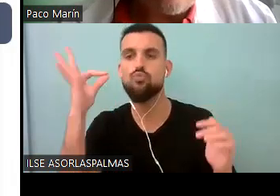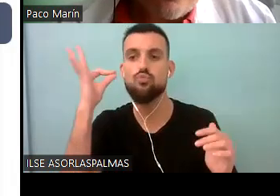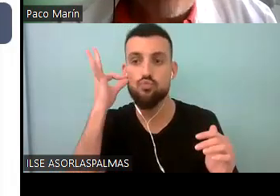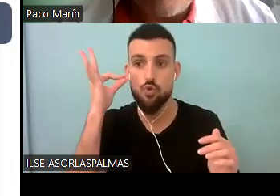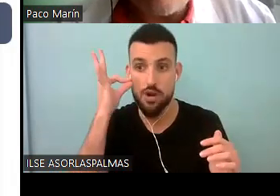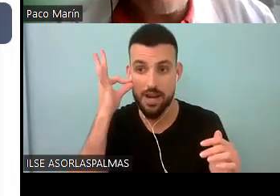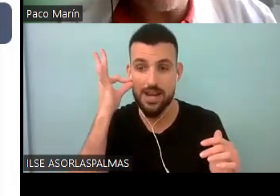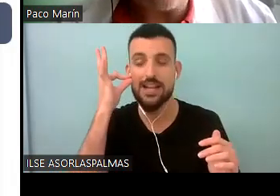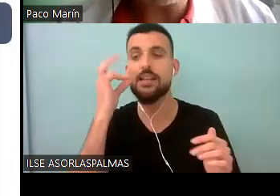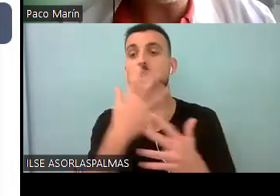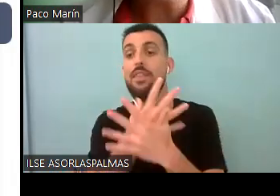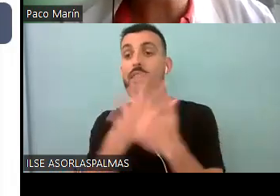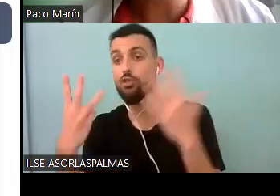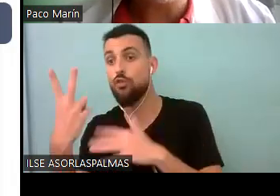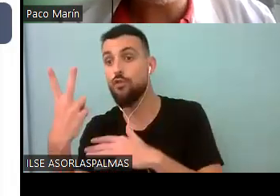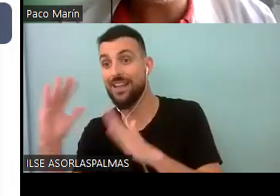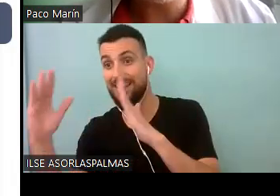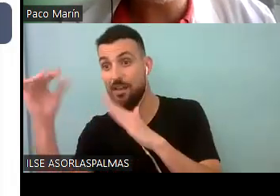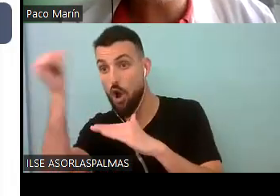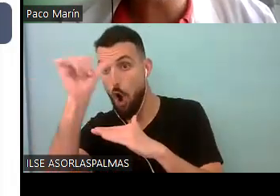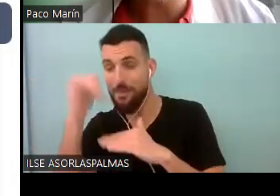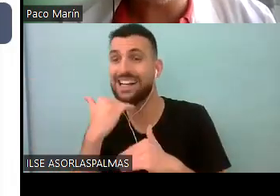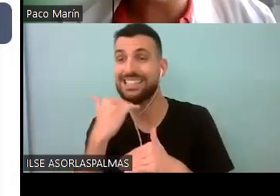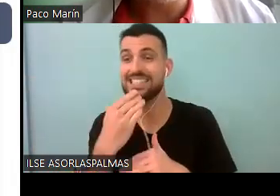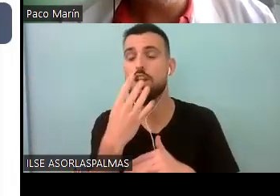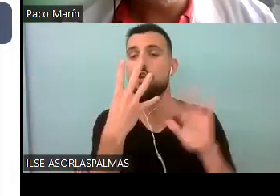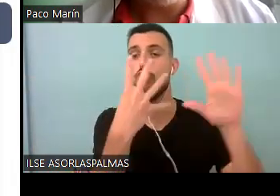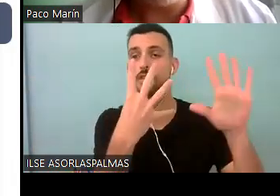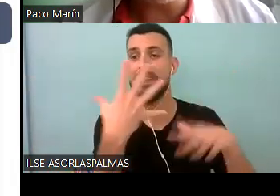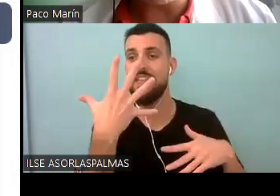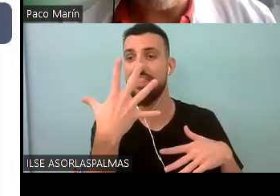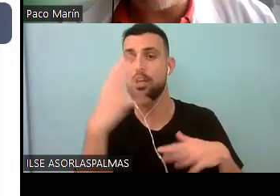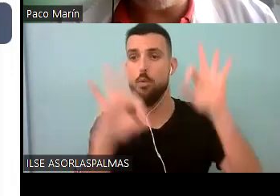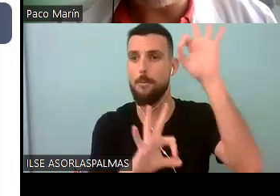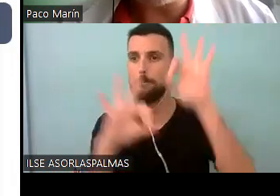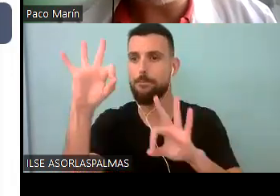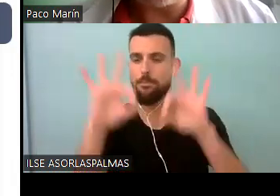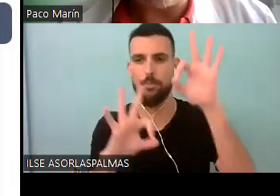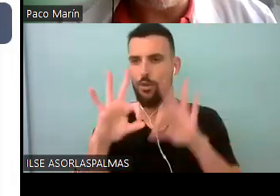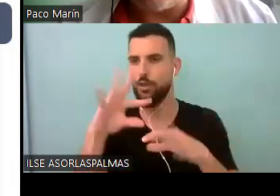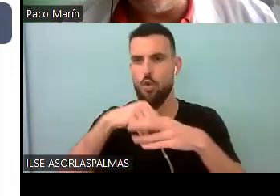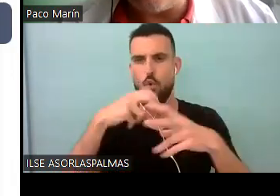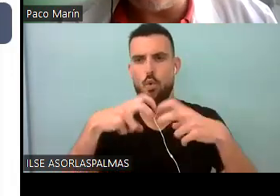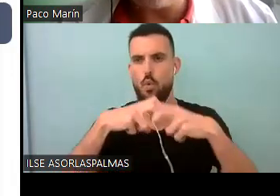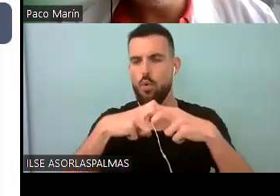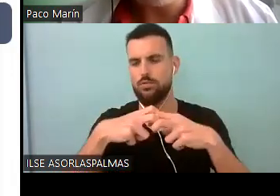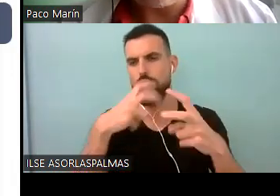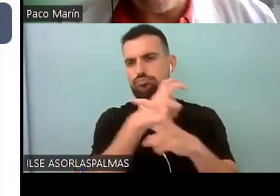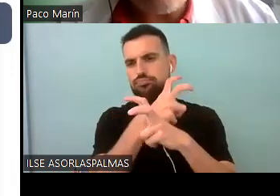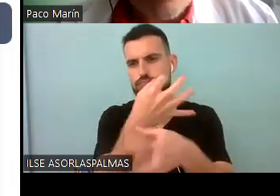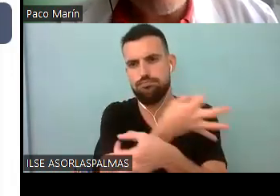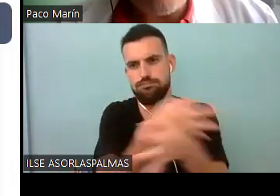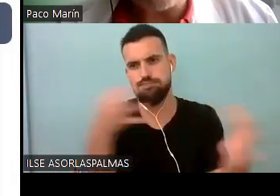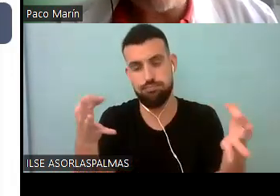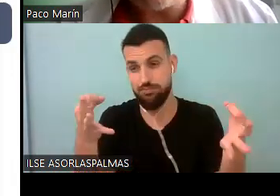a los 18-20 años en hombres ya tenemos hasta el 95% de la masa ósea máxima que vamos a tener en la edad adulta. El